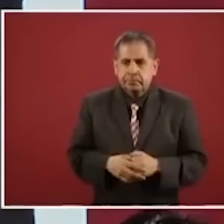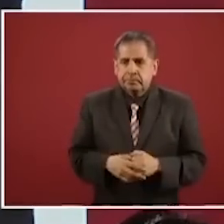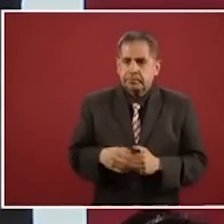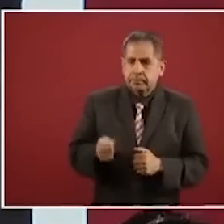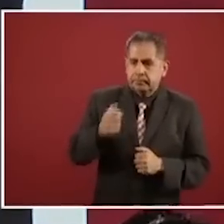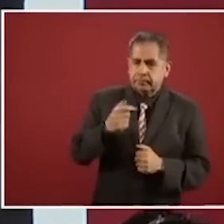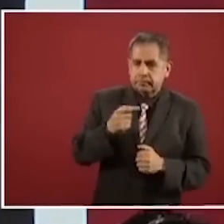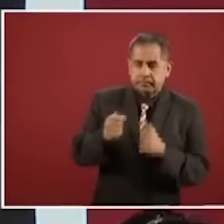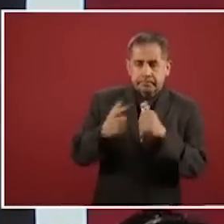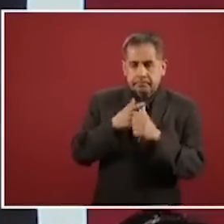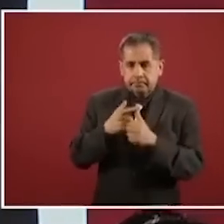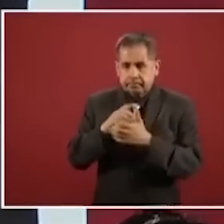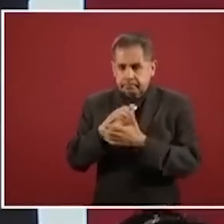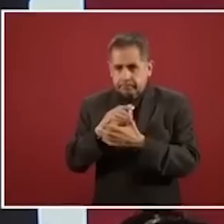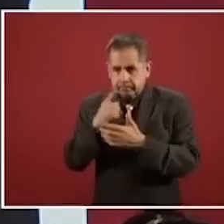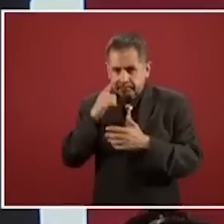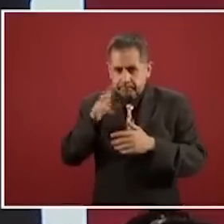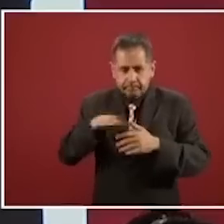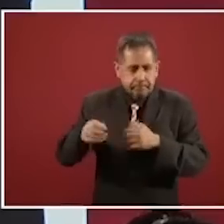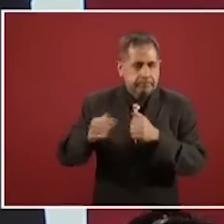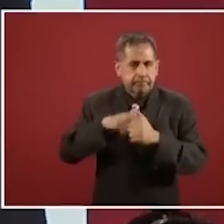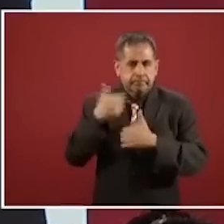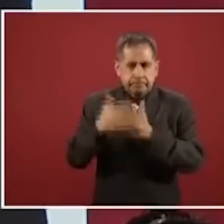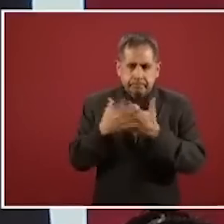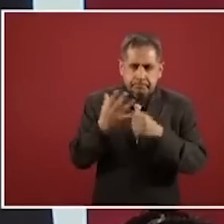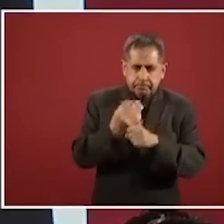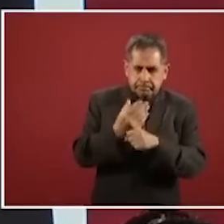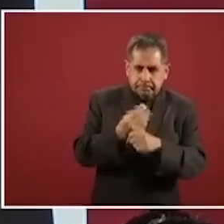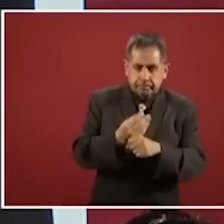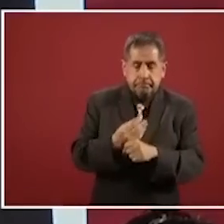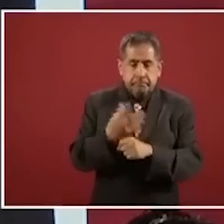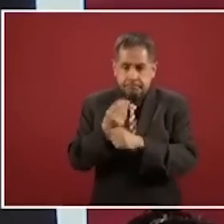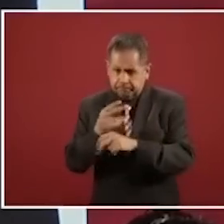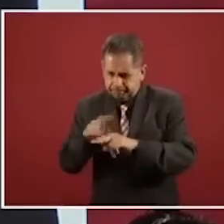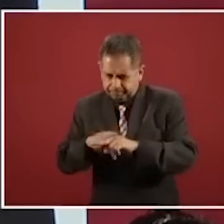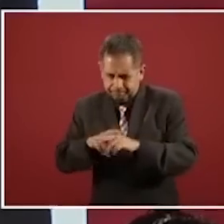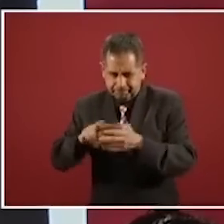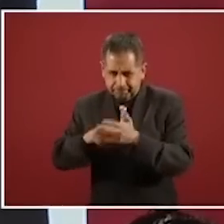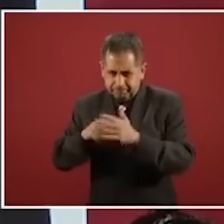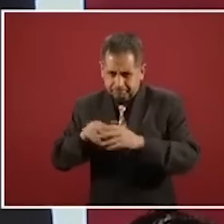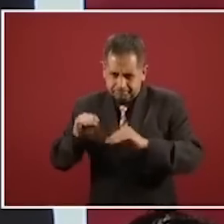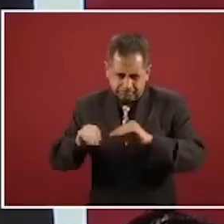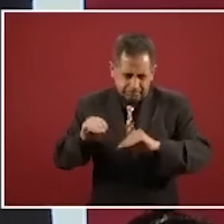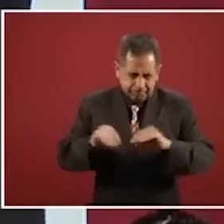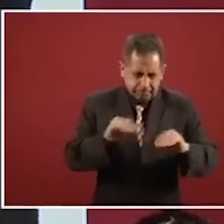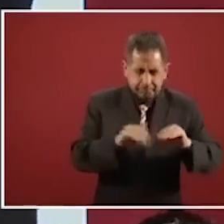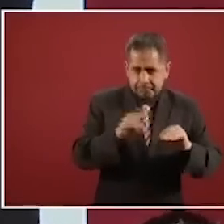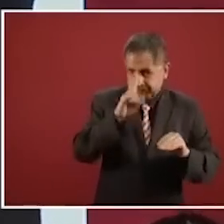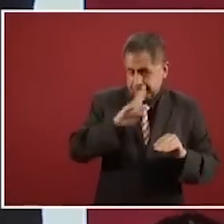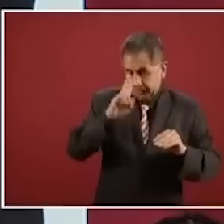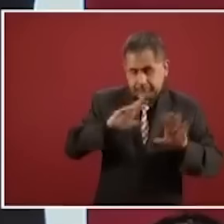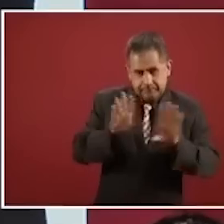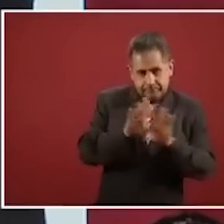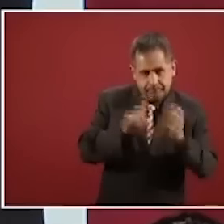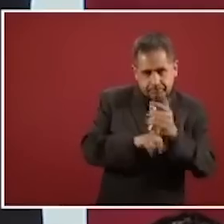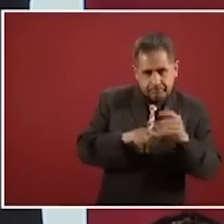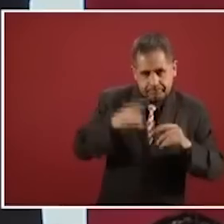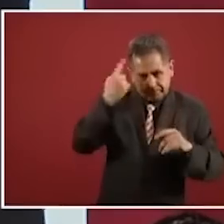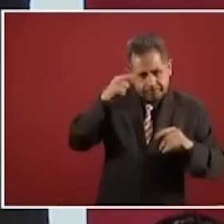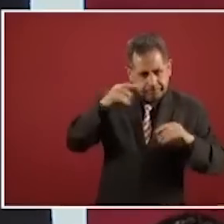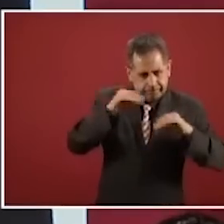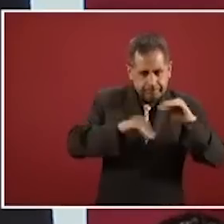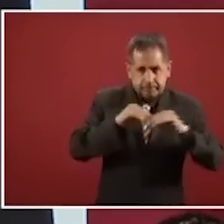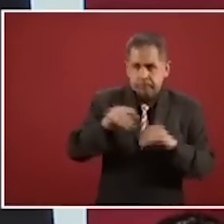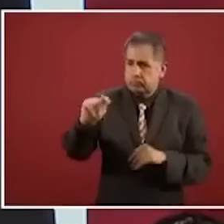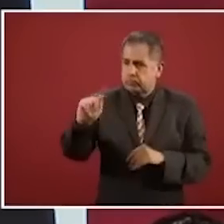va a licitar. Estamos en proceso de generar ya las ingenierías de detalle, va más adelante, se va a convocar a estas ingenierías de lo que va de